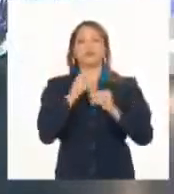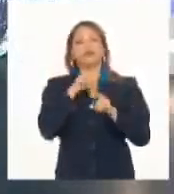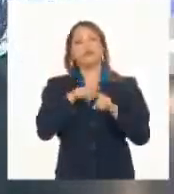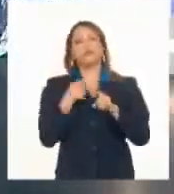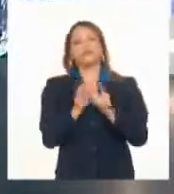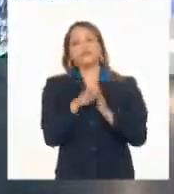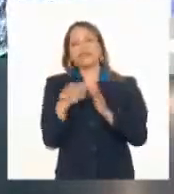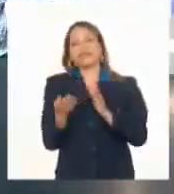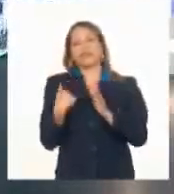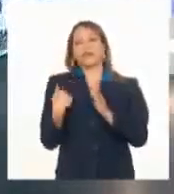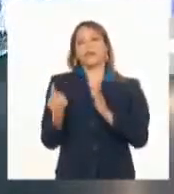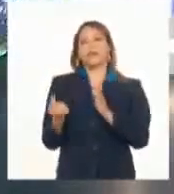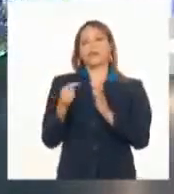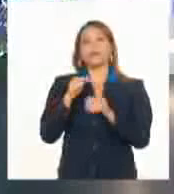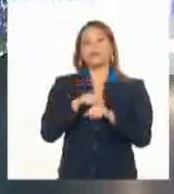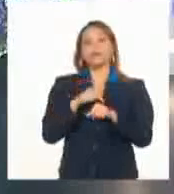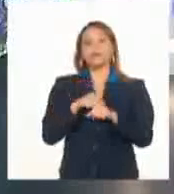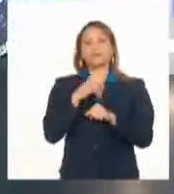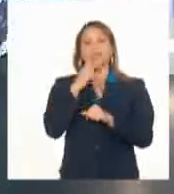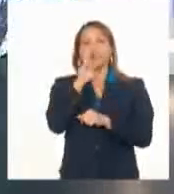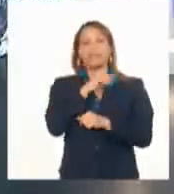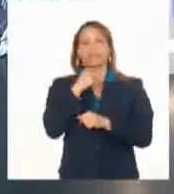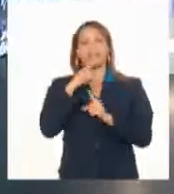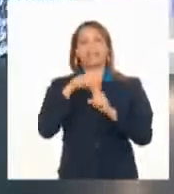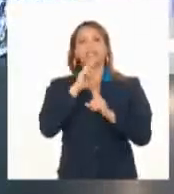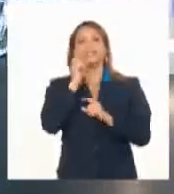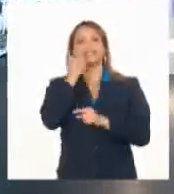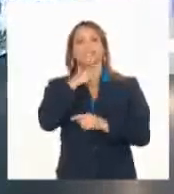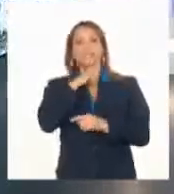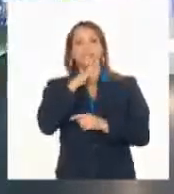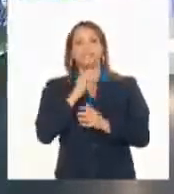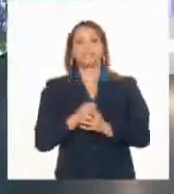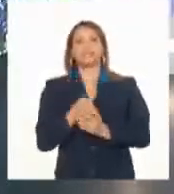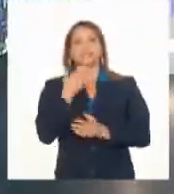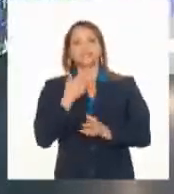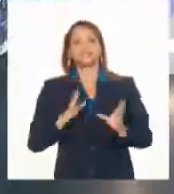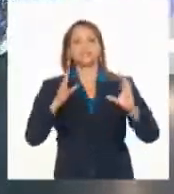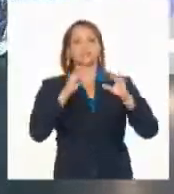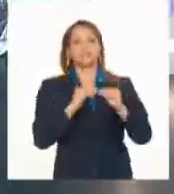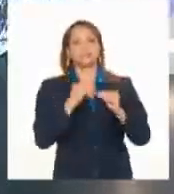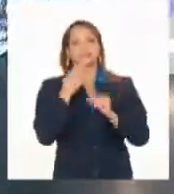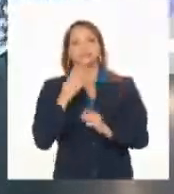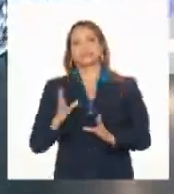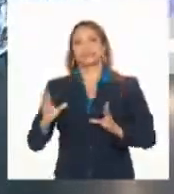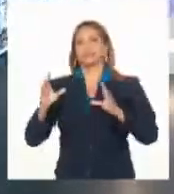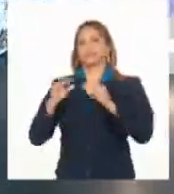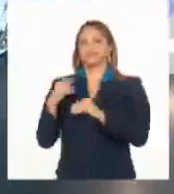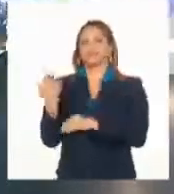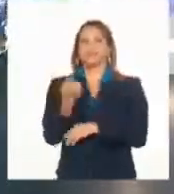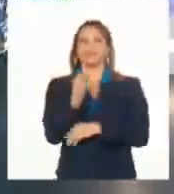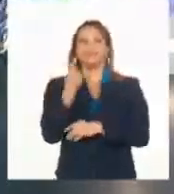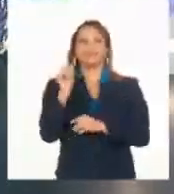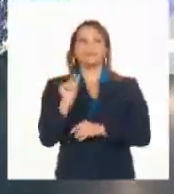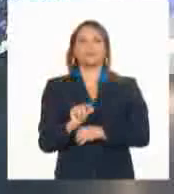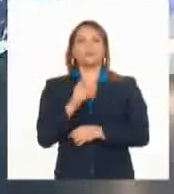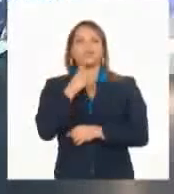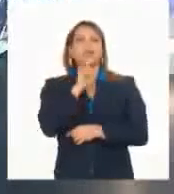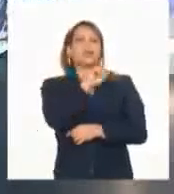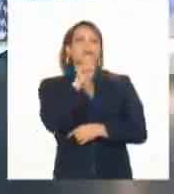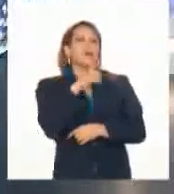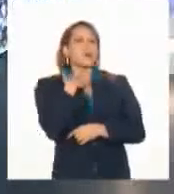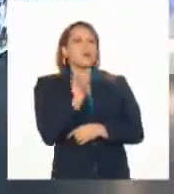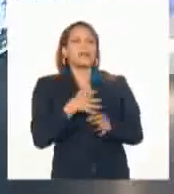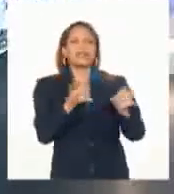en este momento la doctora Miriam Teresita Llanes. ¿Cómo está, doctora? Buenas noches. Buenas noches y también a los amigos televidentes. ¿Cuál es la situación en este